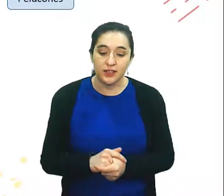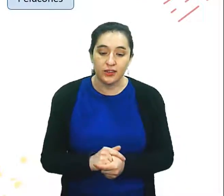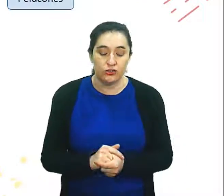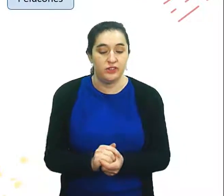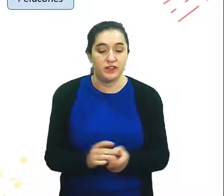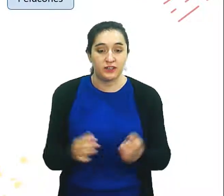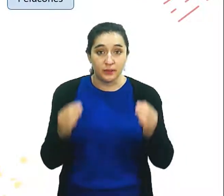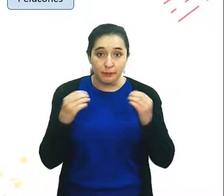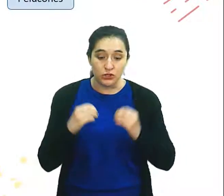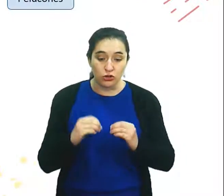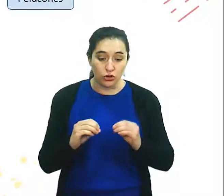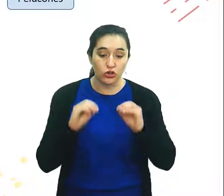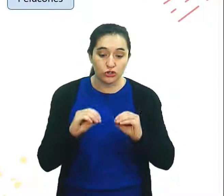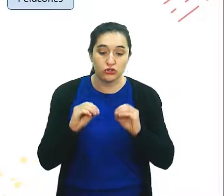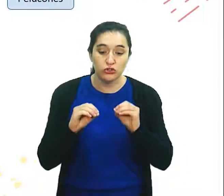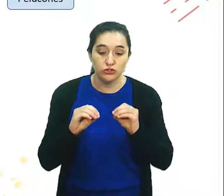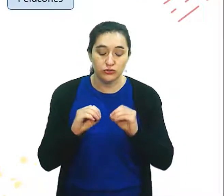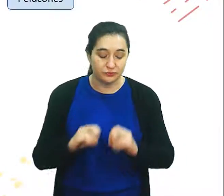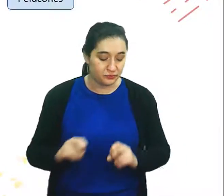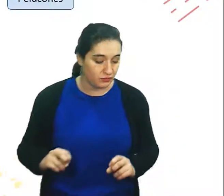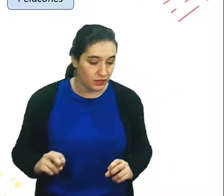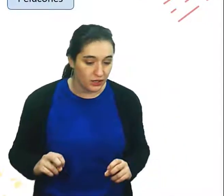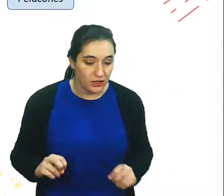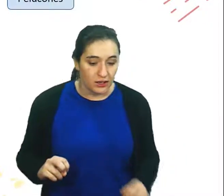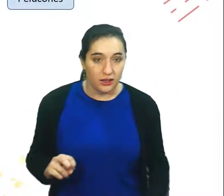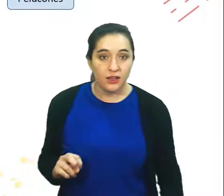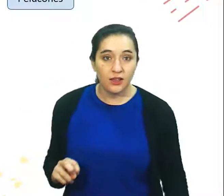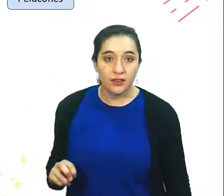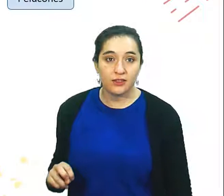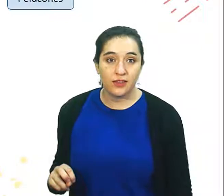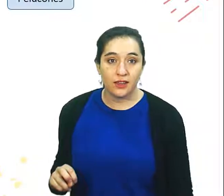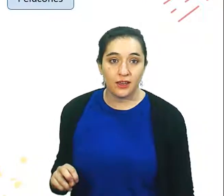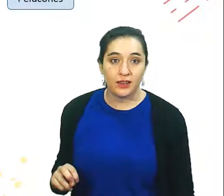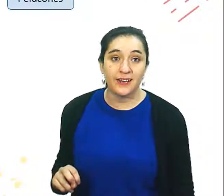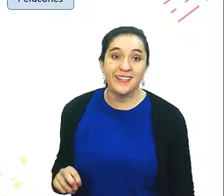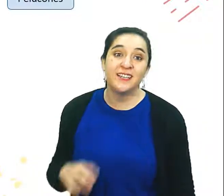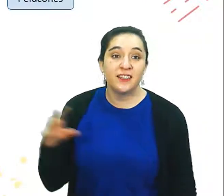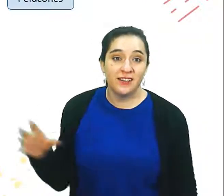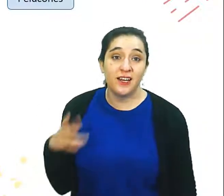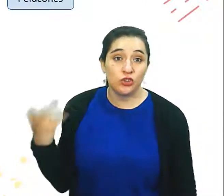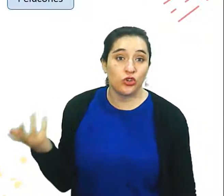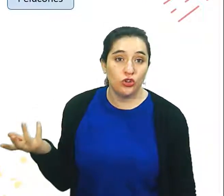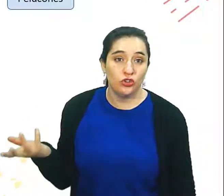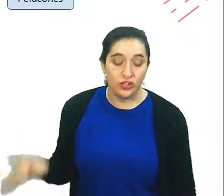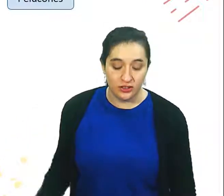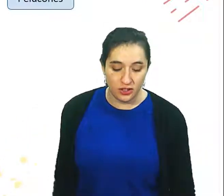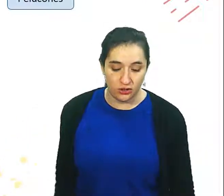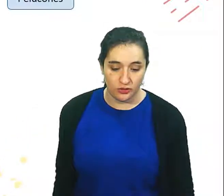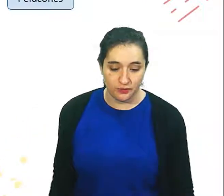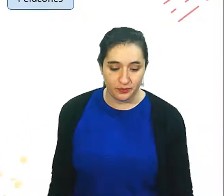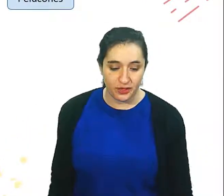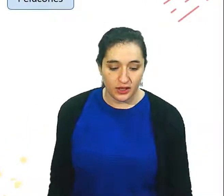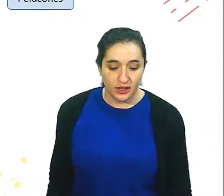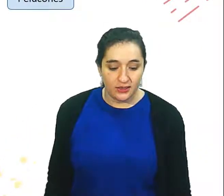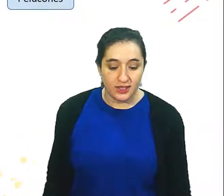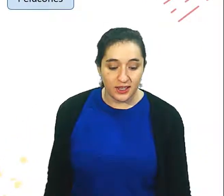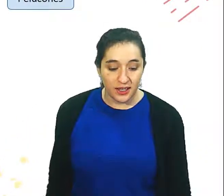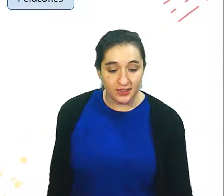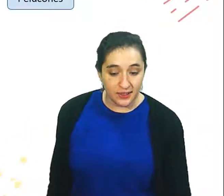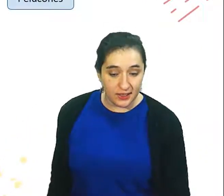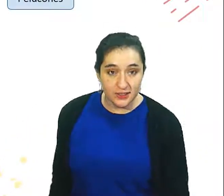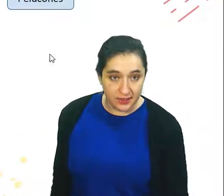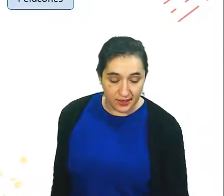de Chile, donde van a ser periodos cortos y de gran inestabilidad en todo sentido.